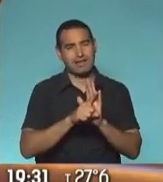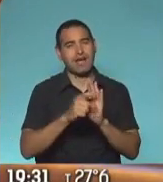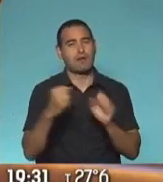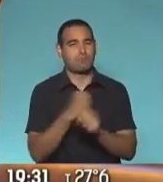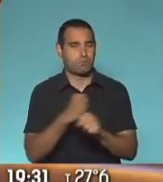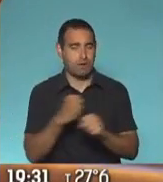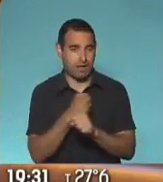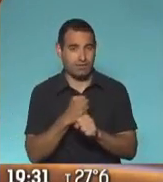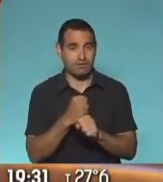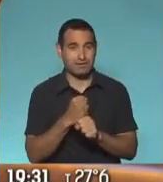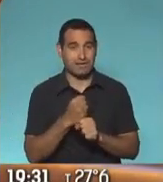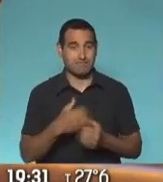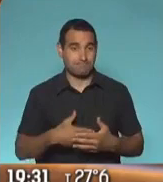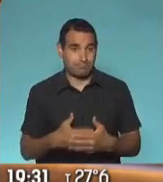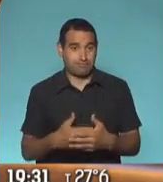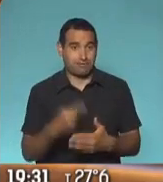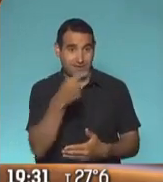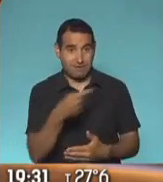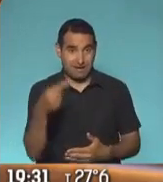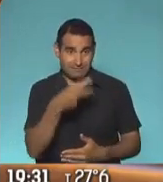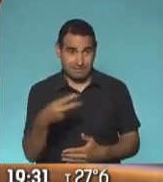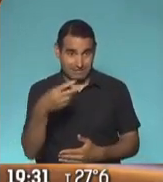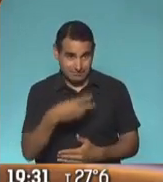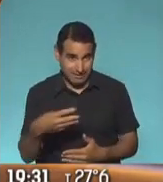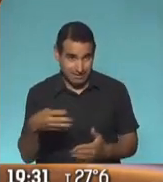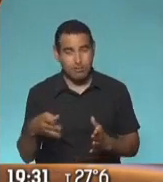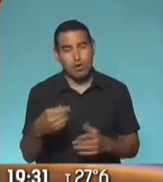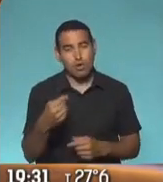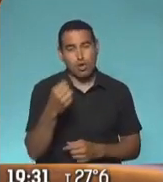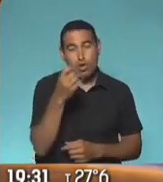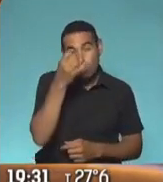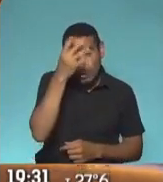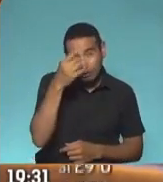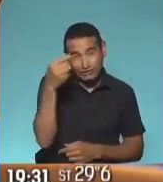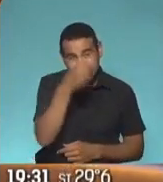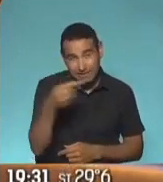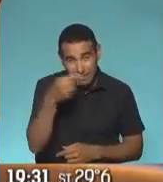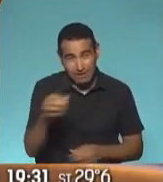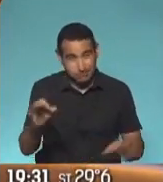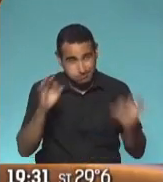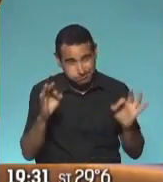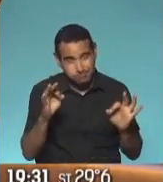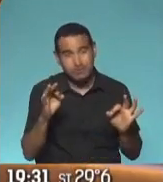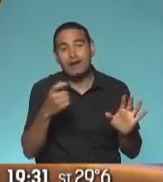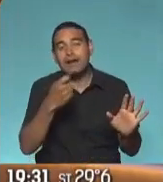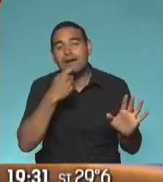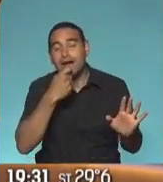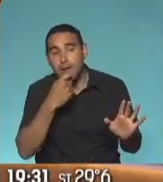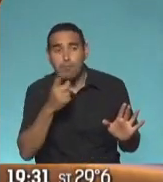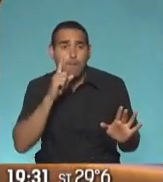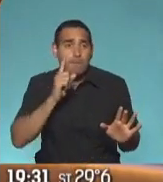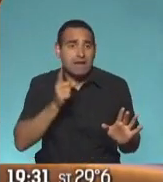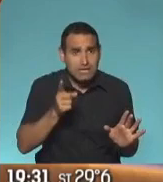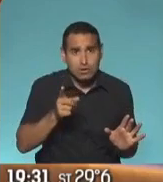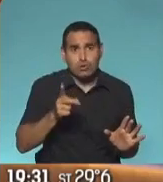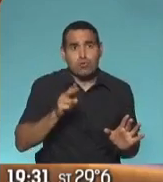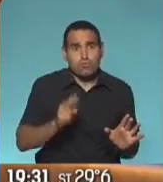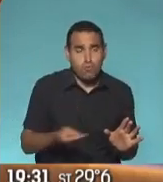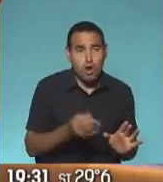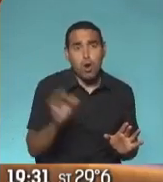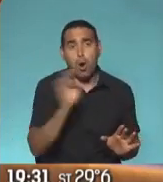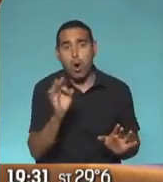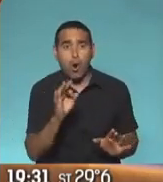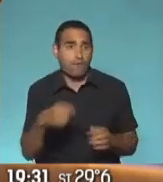del embarazo y después de esas 12 semanas en caso de peligro para la salud o violación. ¿Por